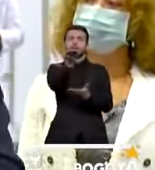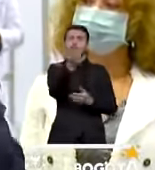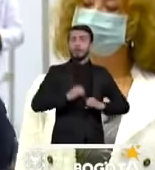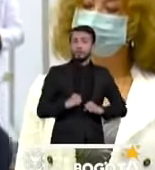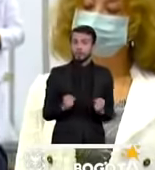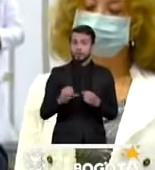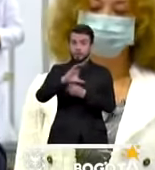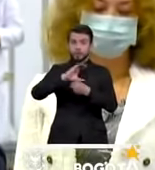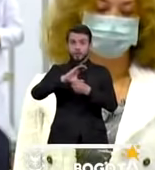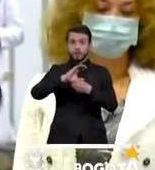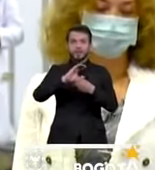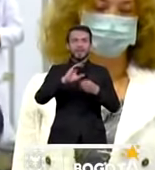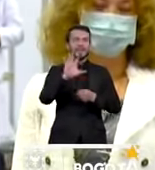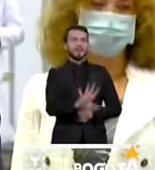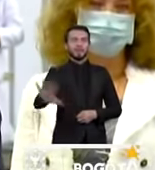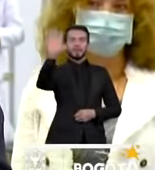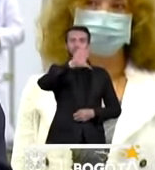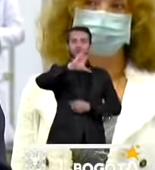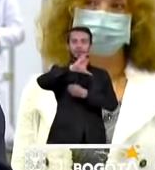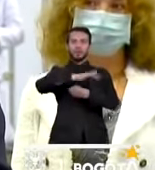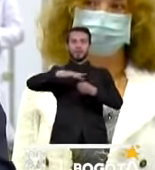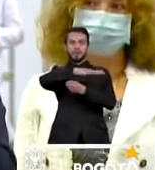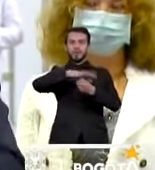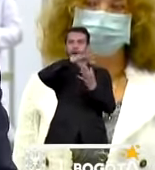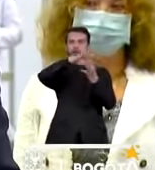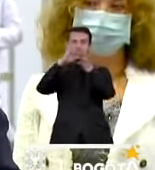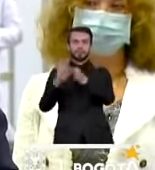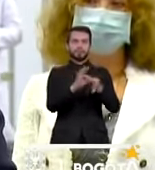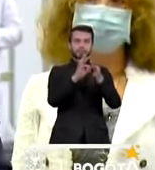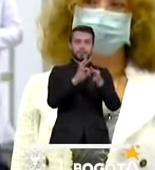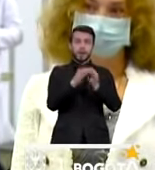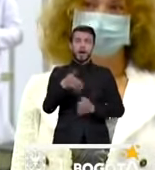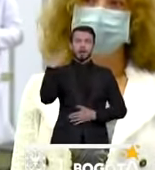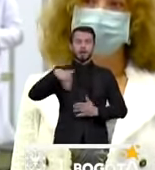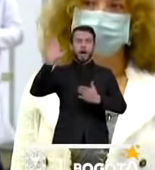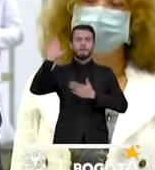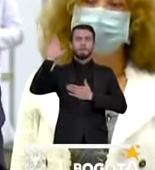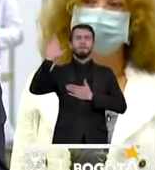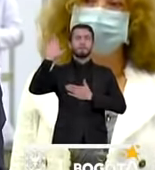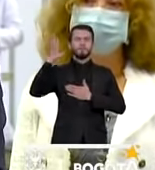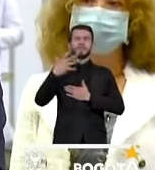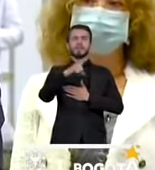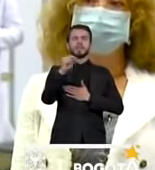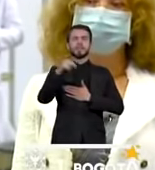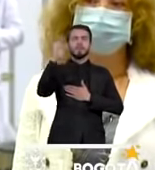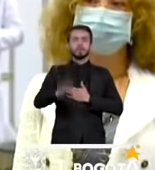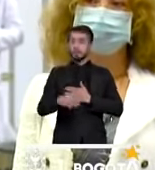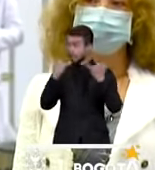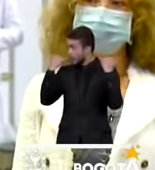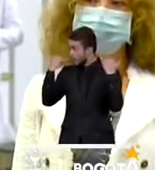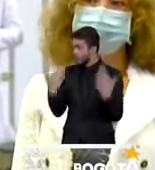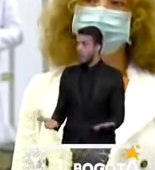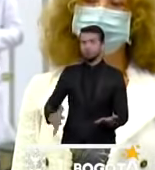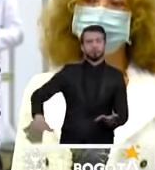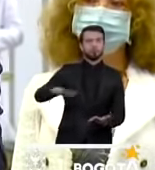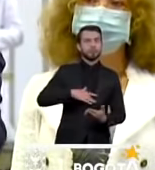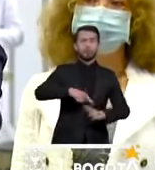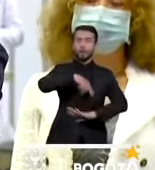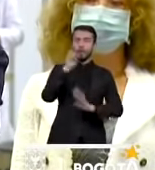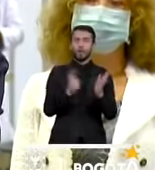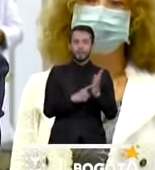país este montaje en un 100% lo que habíamos prometido. Los 2.000 cubículos que van a permitir